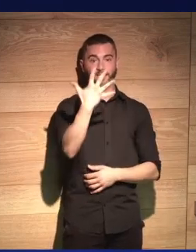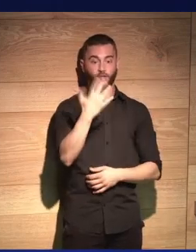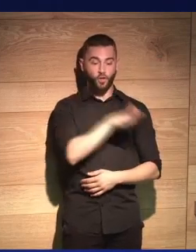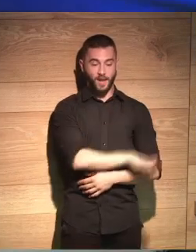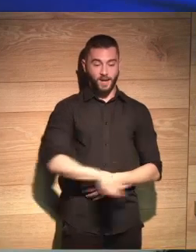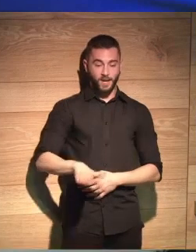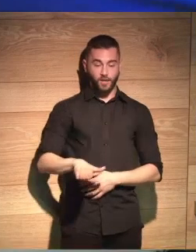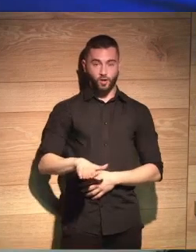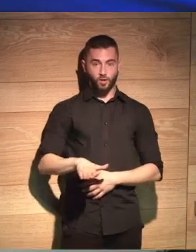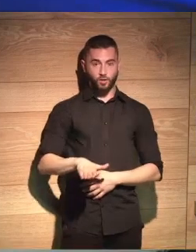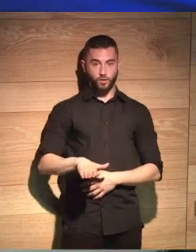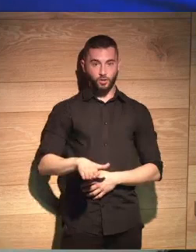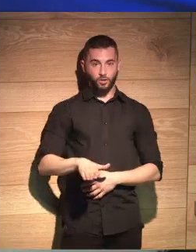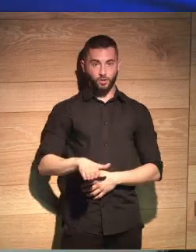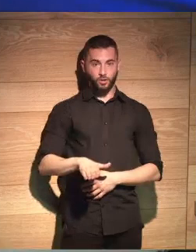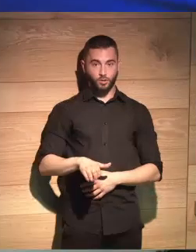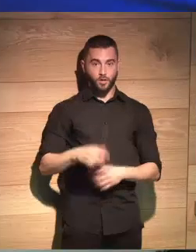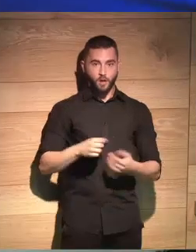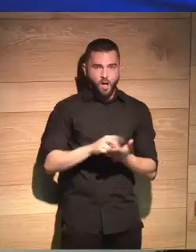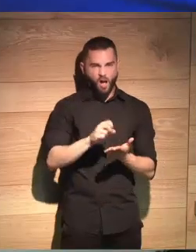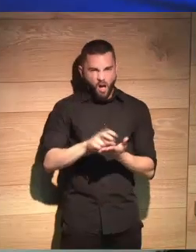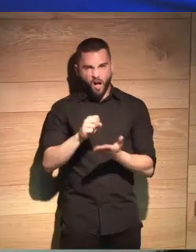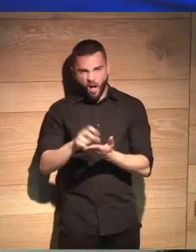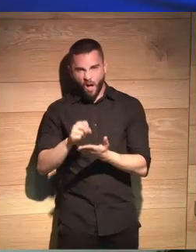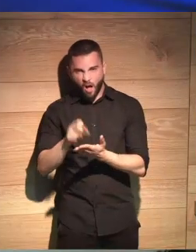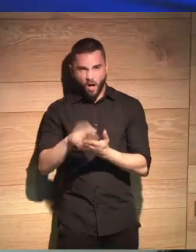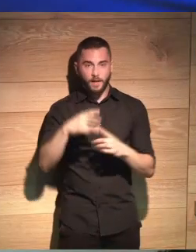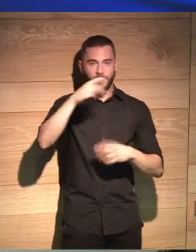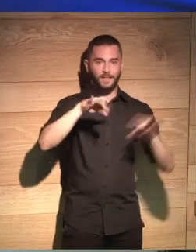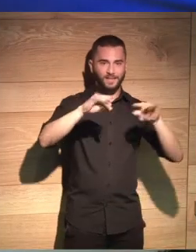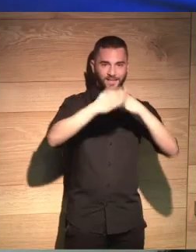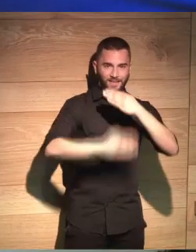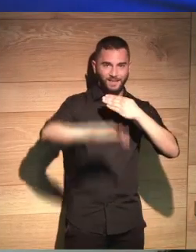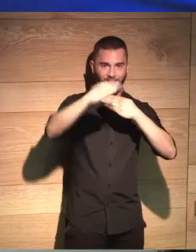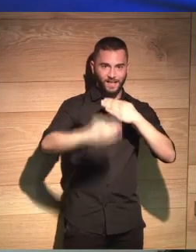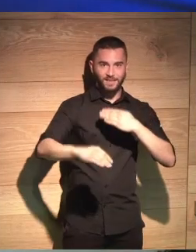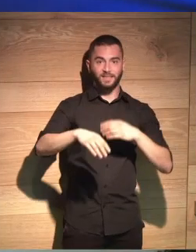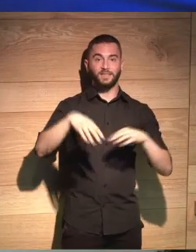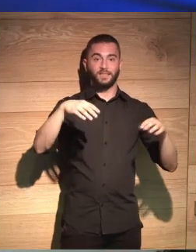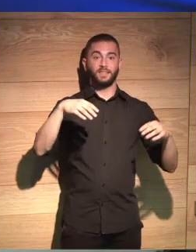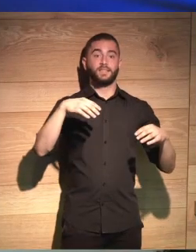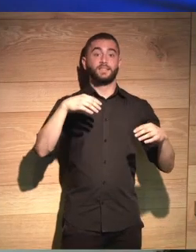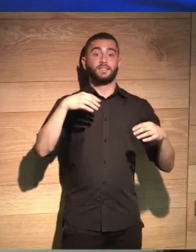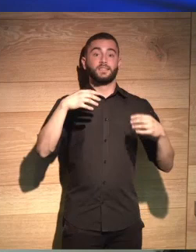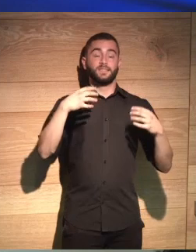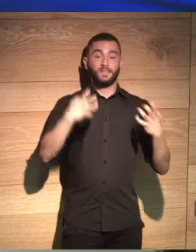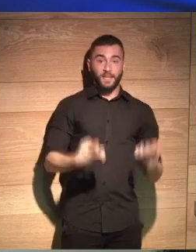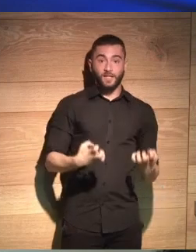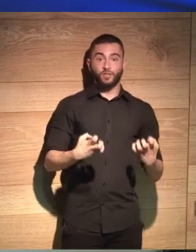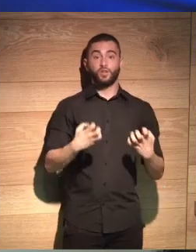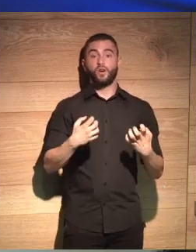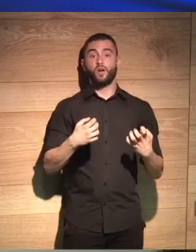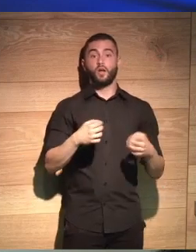través del desierto y a través de paisajes. Y al leer ese libro dije, claro,